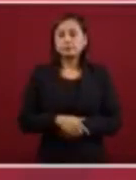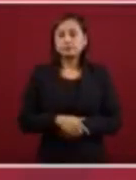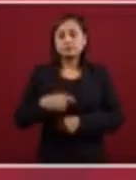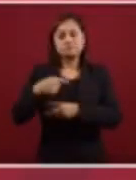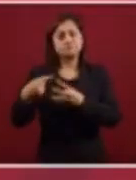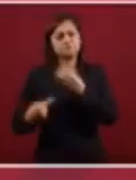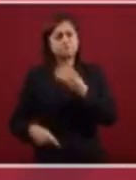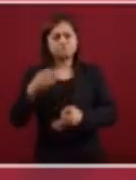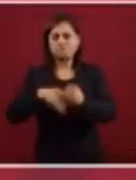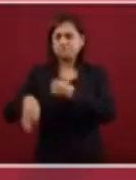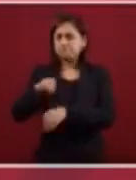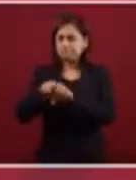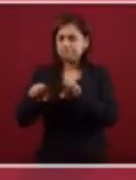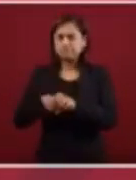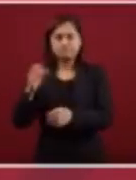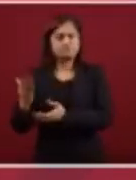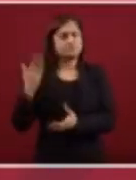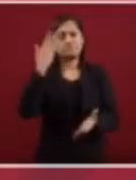se actuó